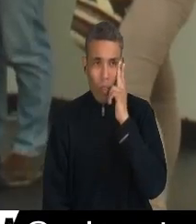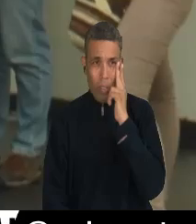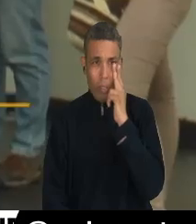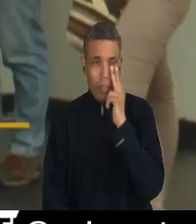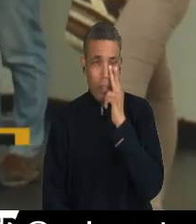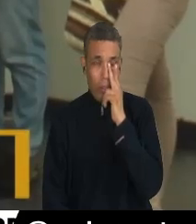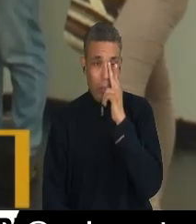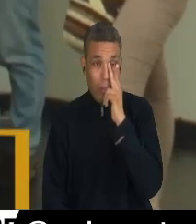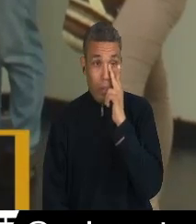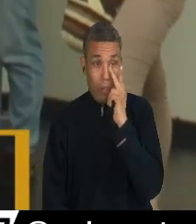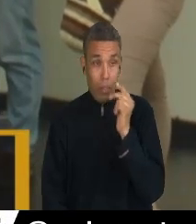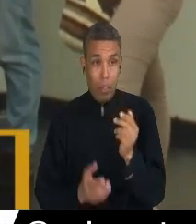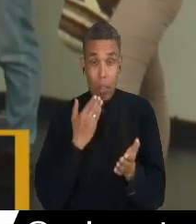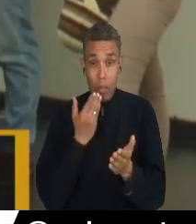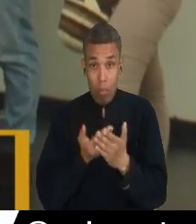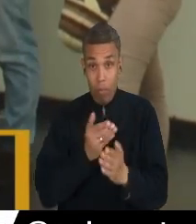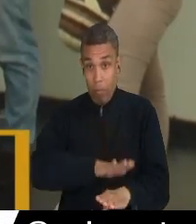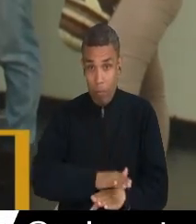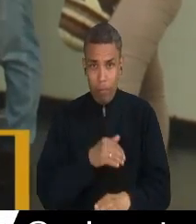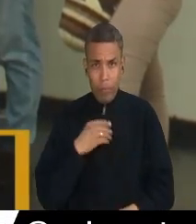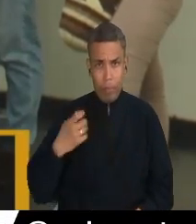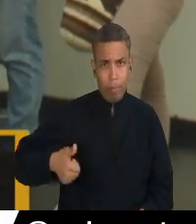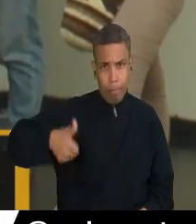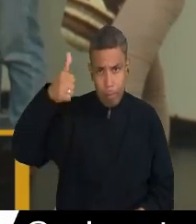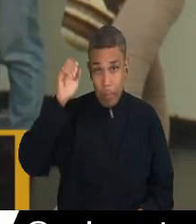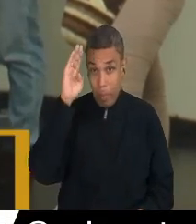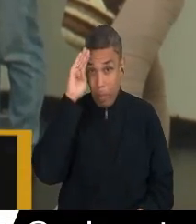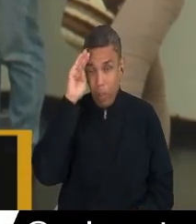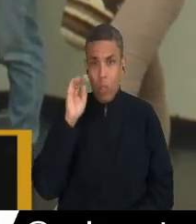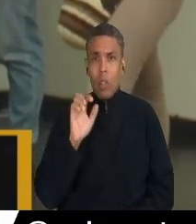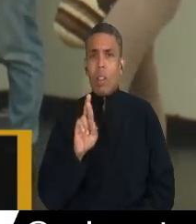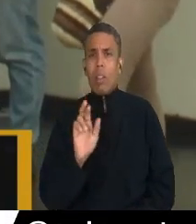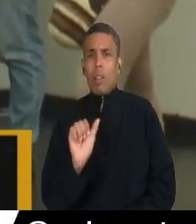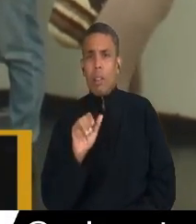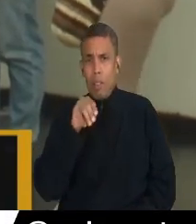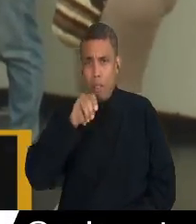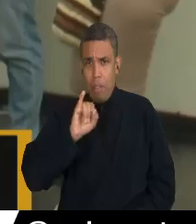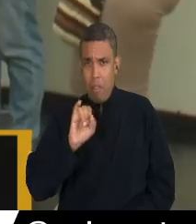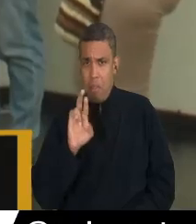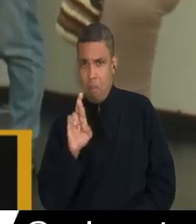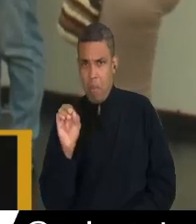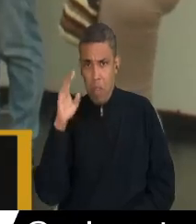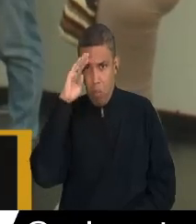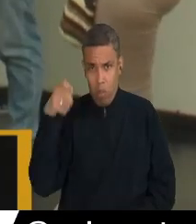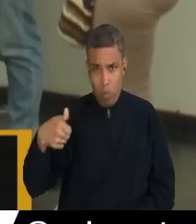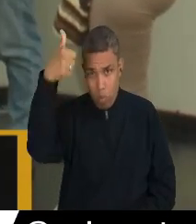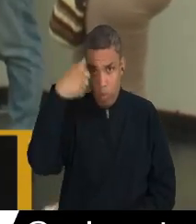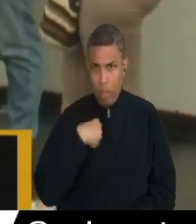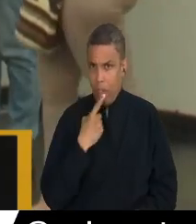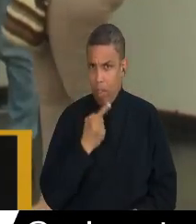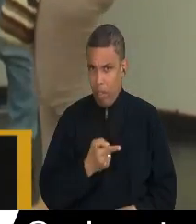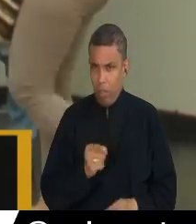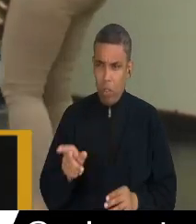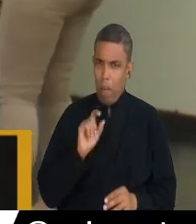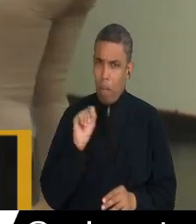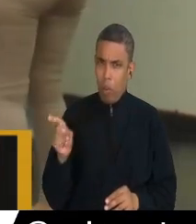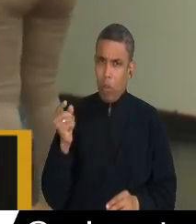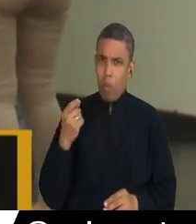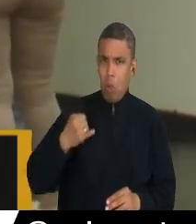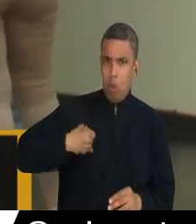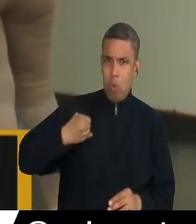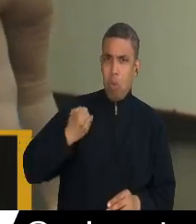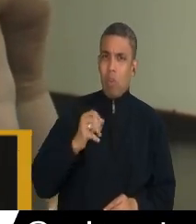Buenas tardes, así es, pues hace pocos minutos el mayor Ramiro Obando, comandante del primer distrito de la policía del Magdalena Medio, se refirió precisamente a esta situación donde un joven